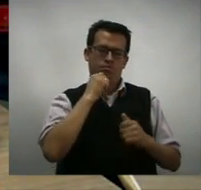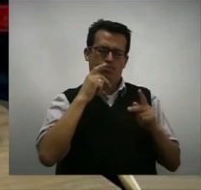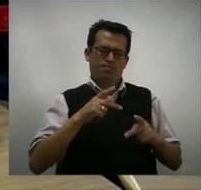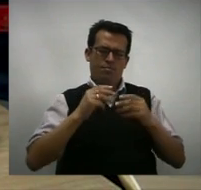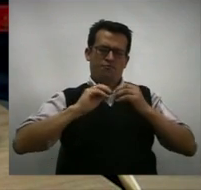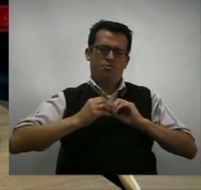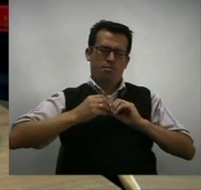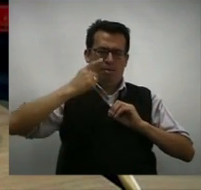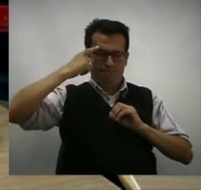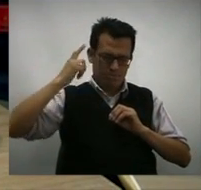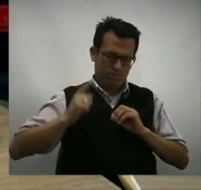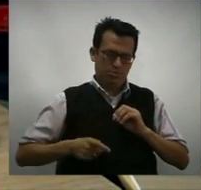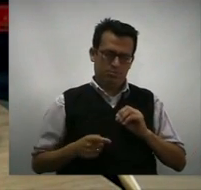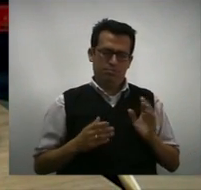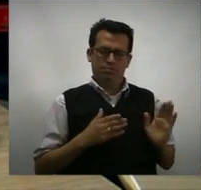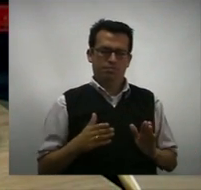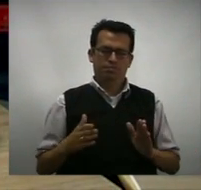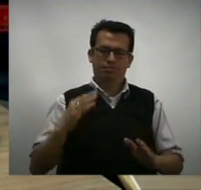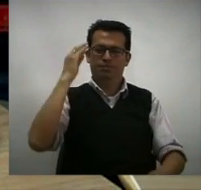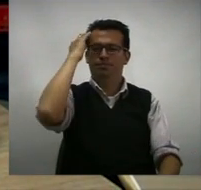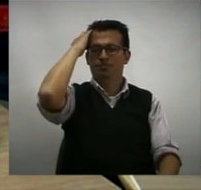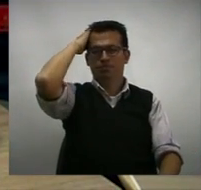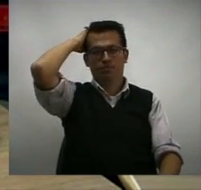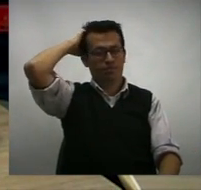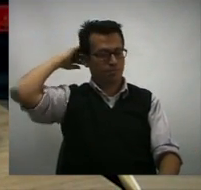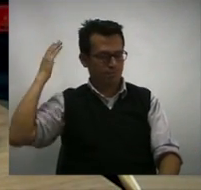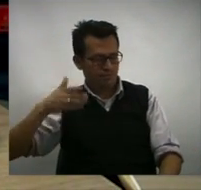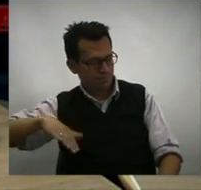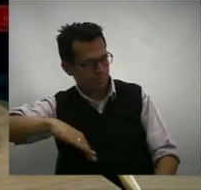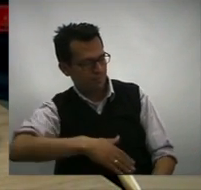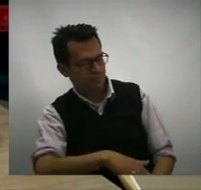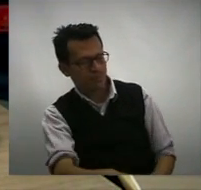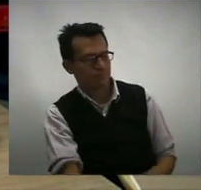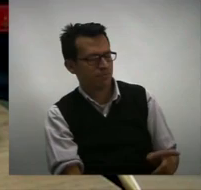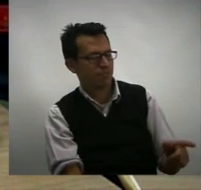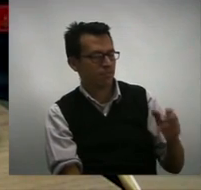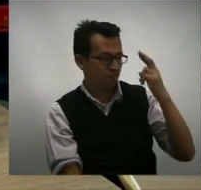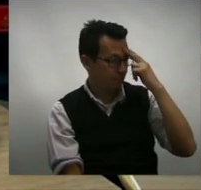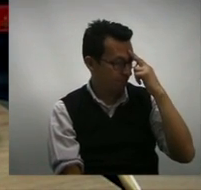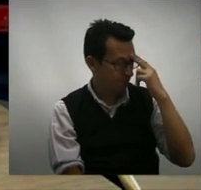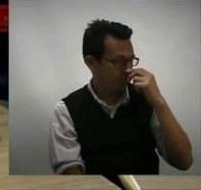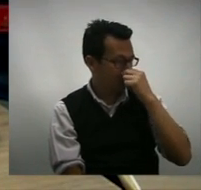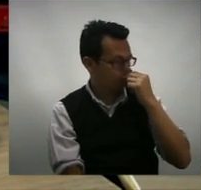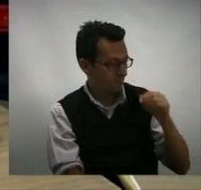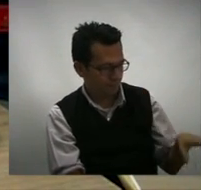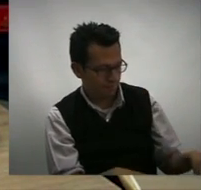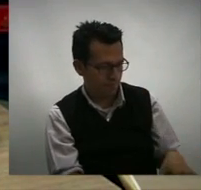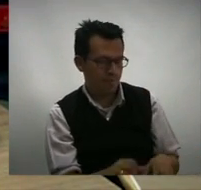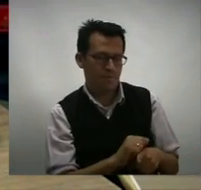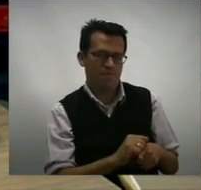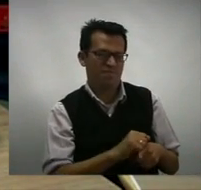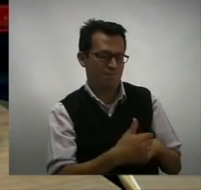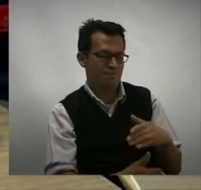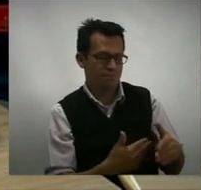pensar basadas en la fe, para darle paso a las experimentaciones lógicas, deductivas, prácticas que encontraron la